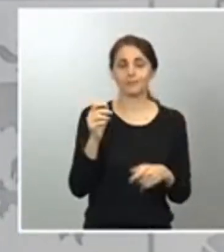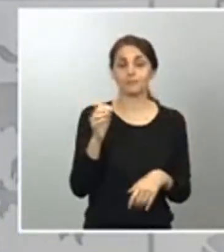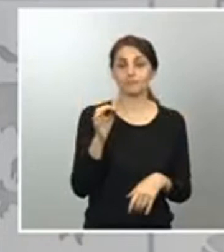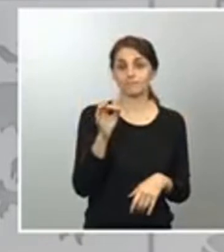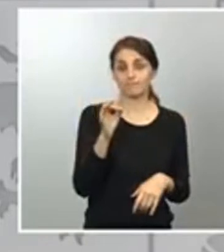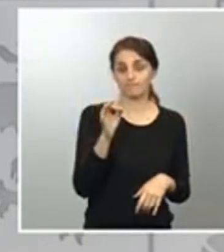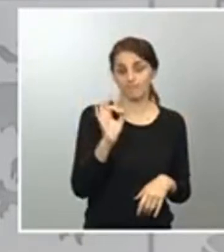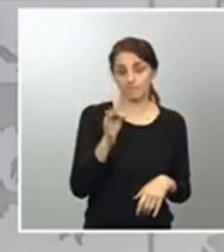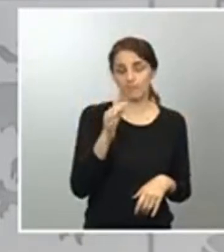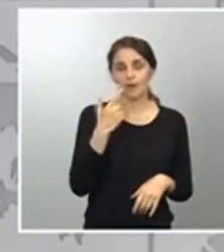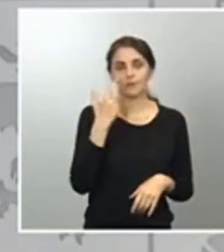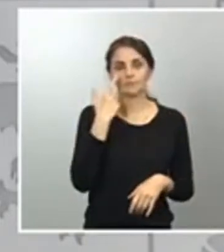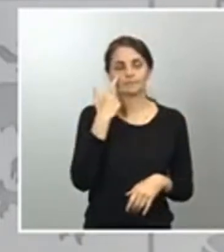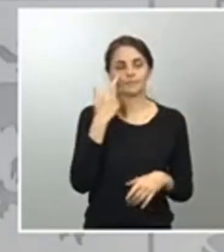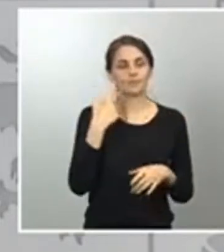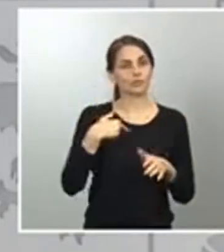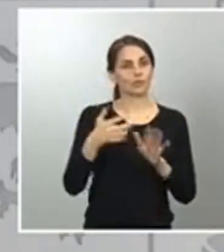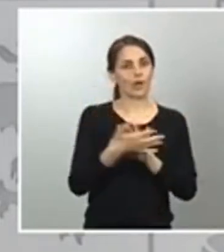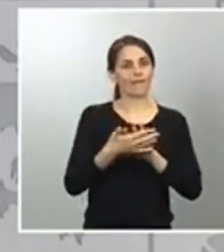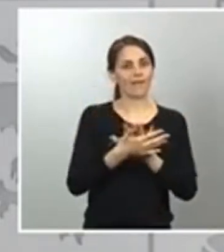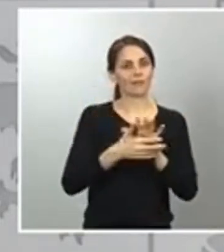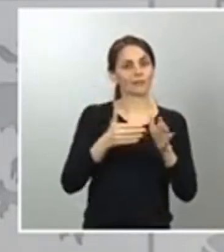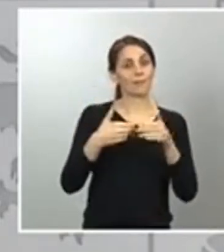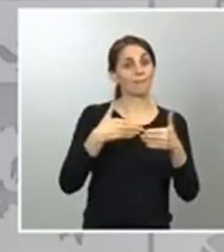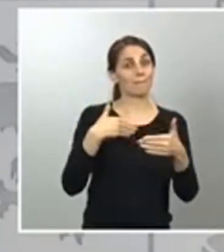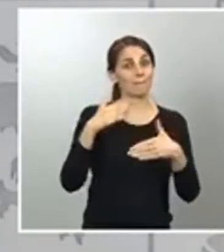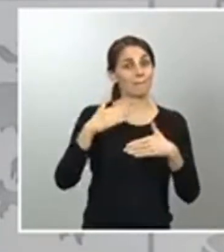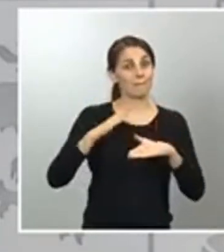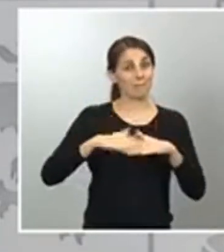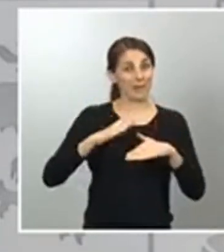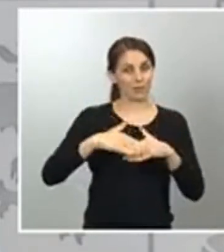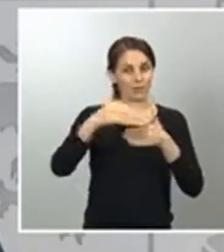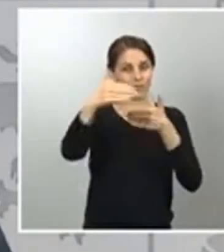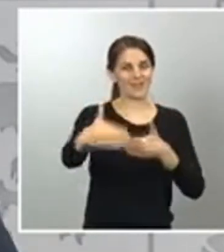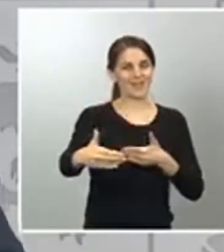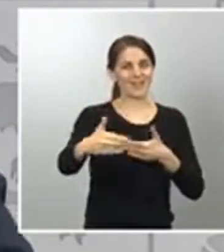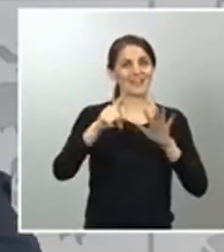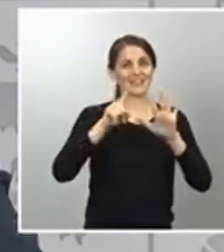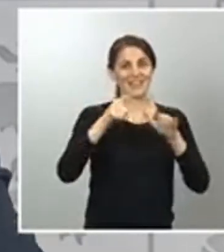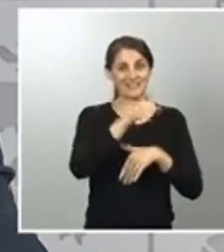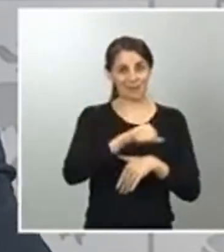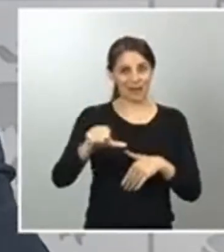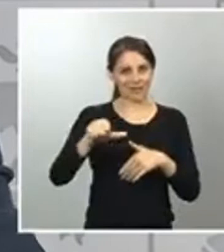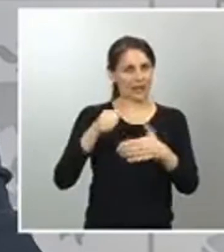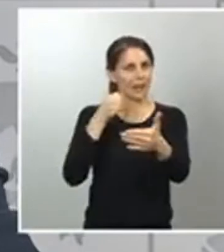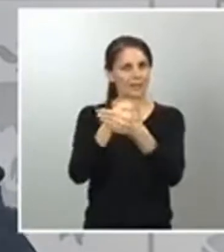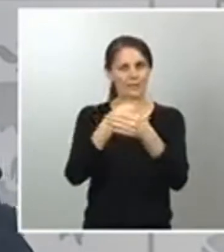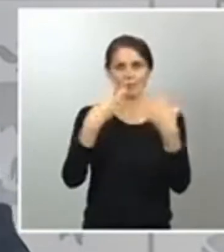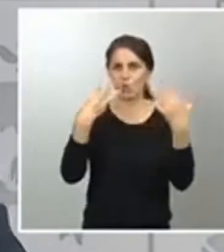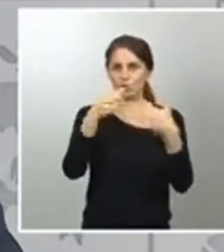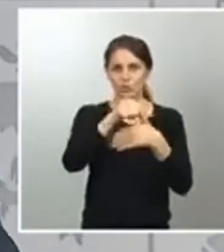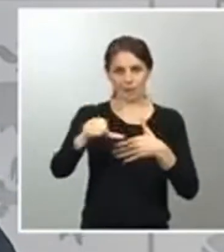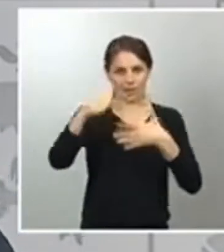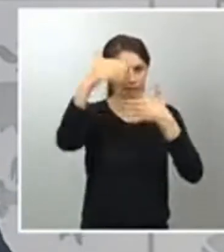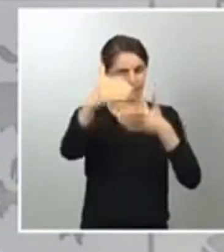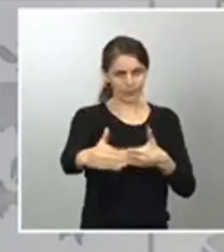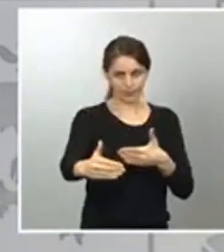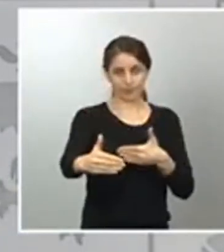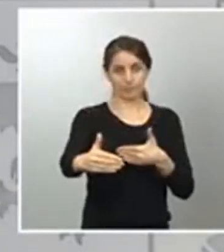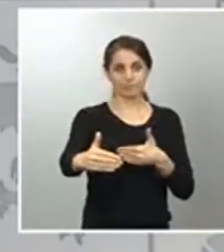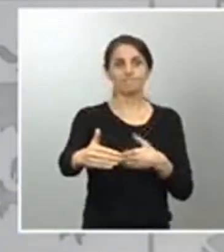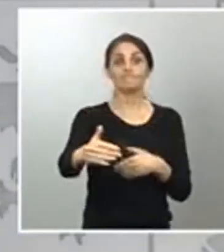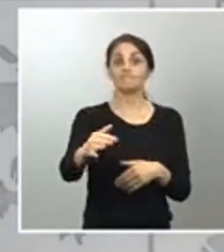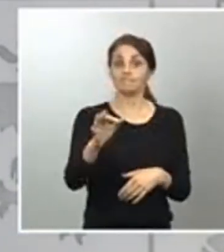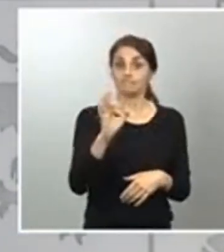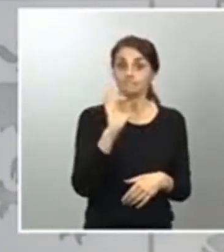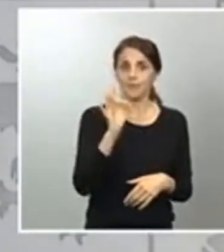de como mínimo 6 semanas y como máximo esperemos 8 semanas. Es verdad que la figura que se ha establecido en muchísimos países,